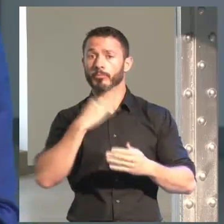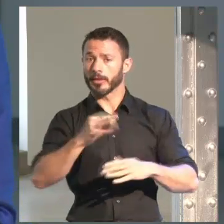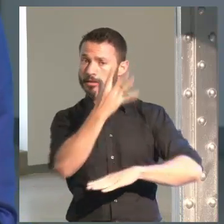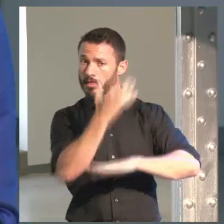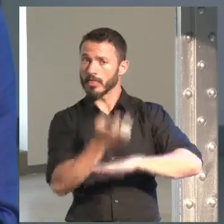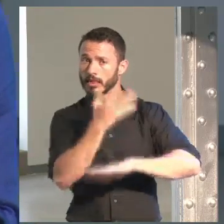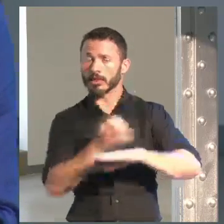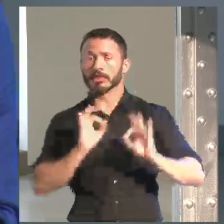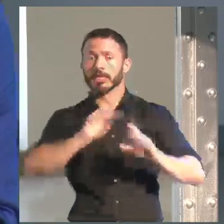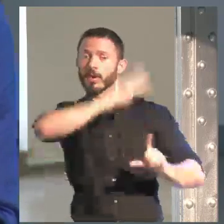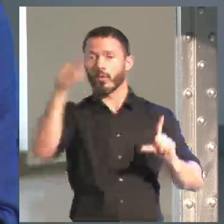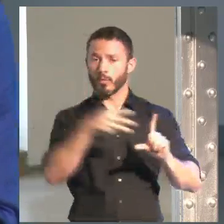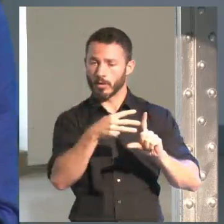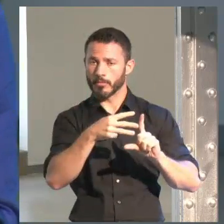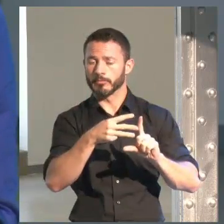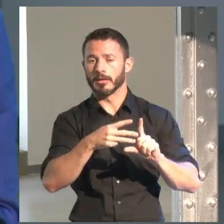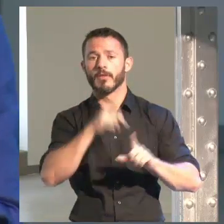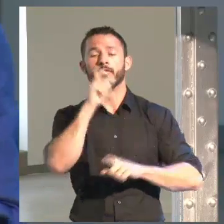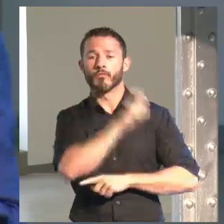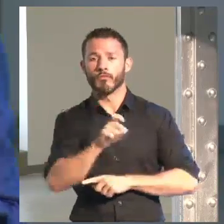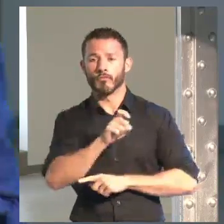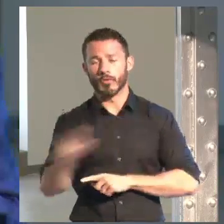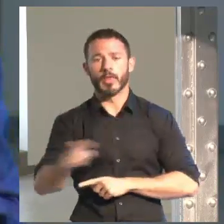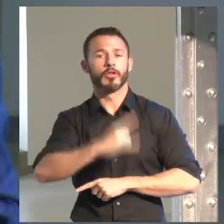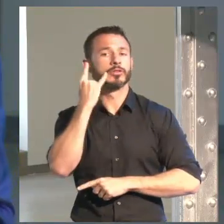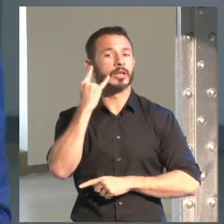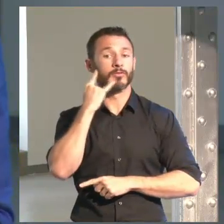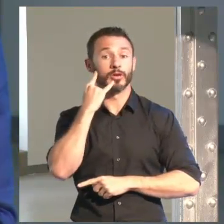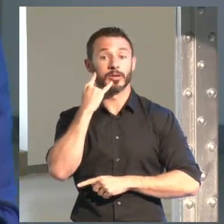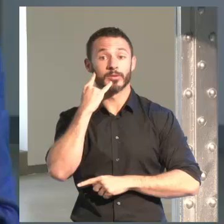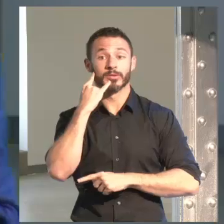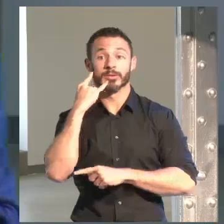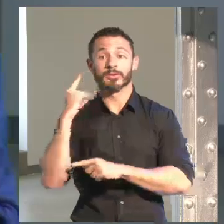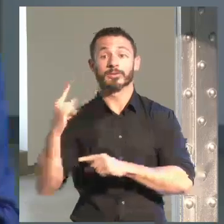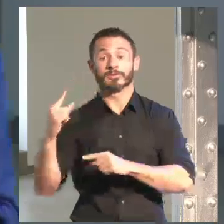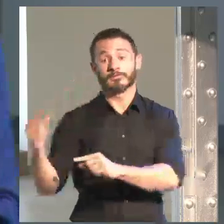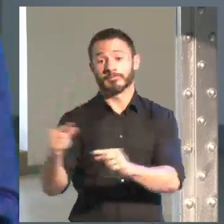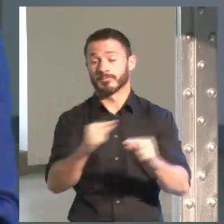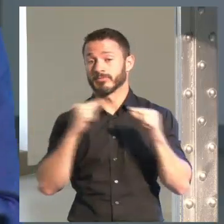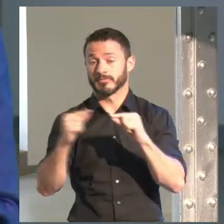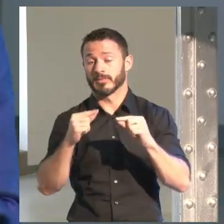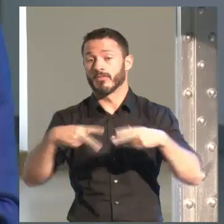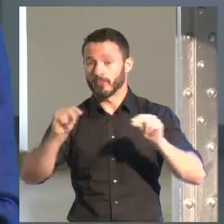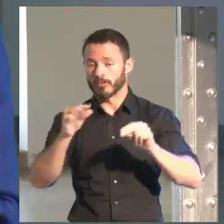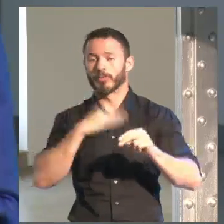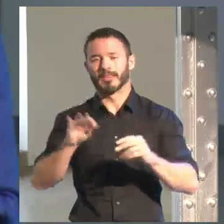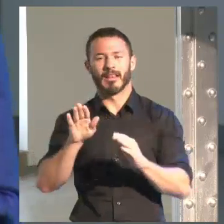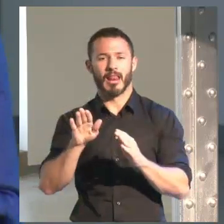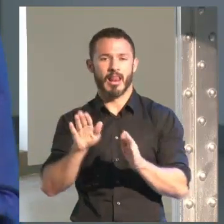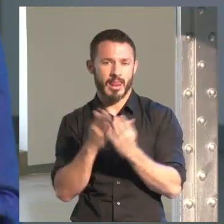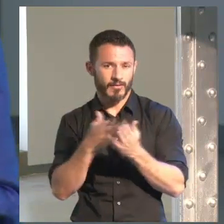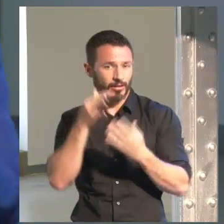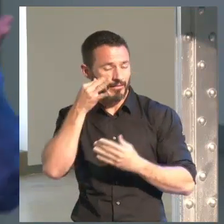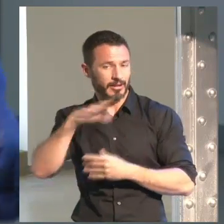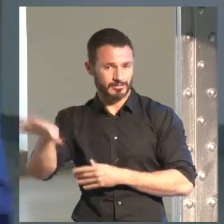descargar en nuestra página web de Fundación Telefónica y que al final del acto también podrán recoger algunos ejemplares. Entonces ya,